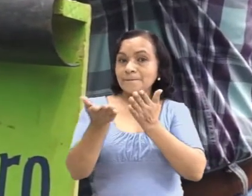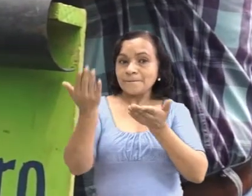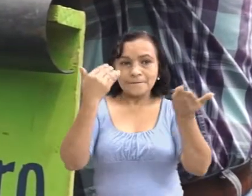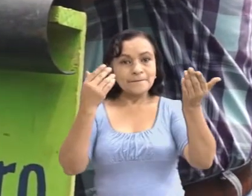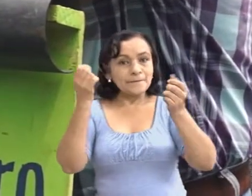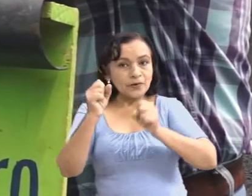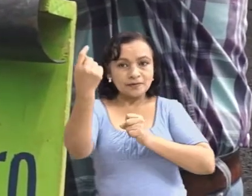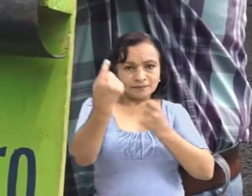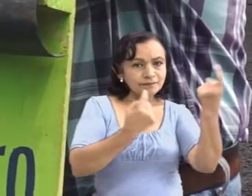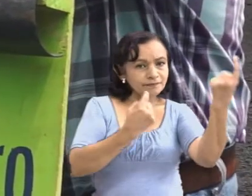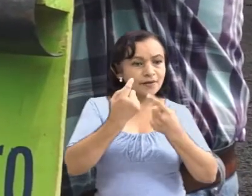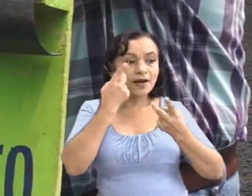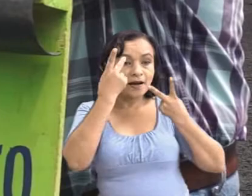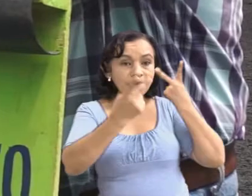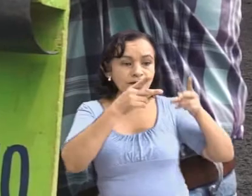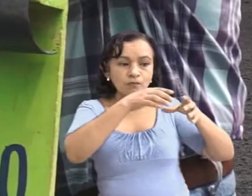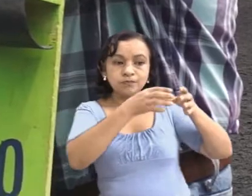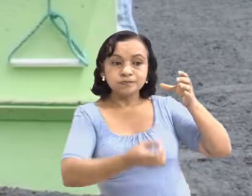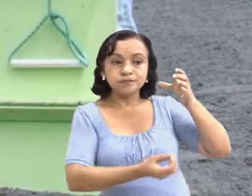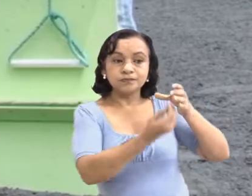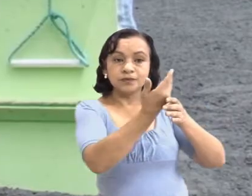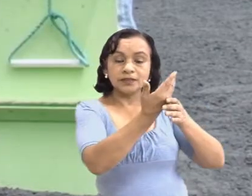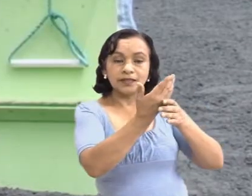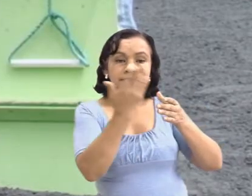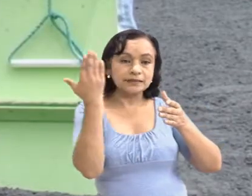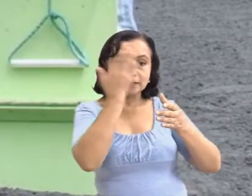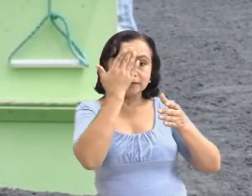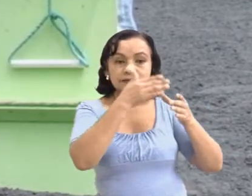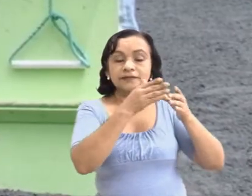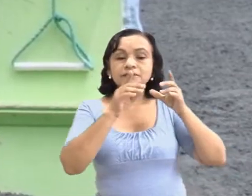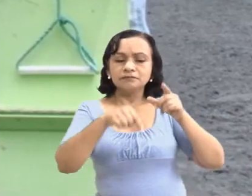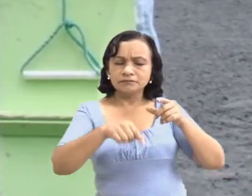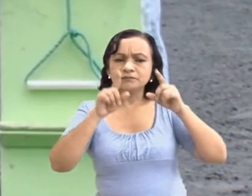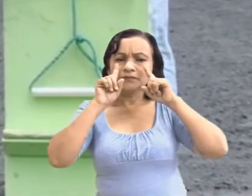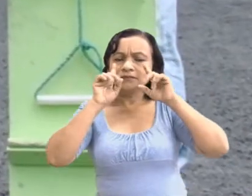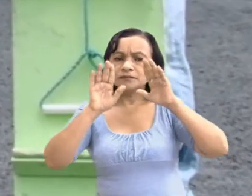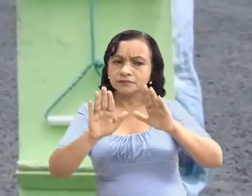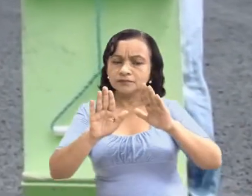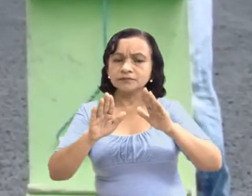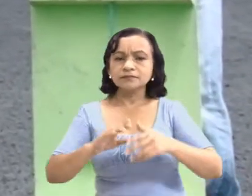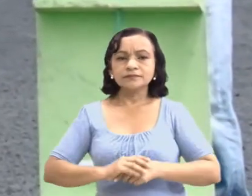volcán. Nosotros desde la Tour Operadora también tenemos medidas preventivas.